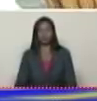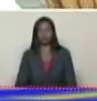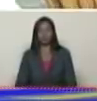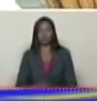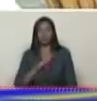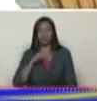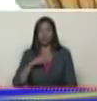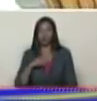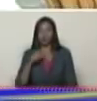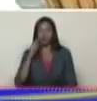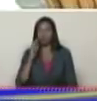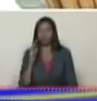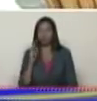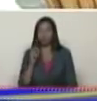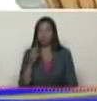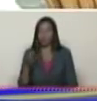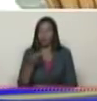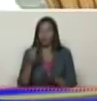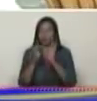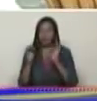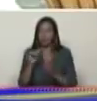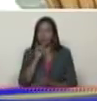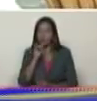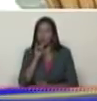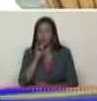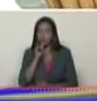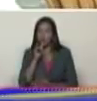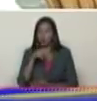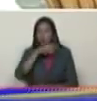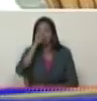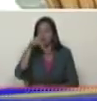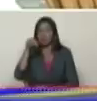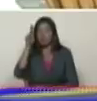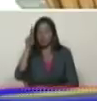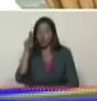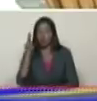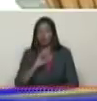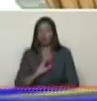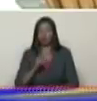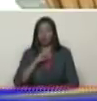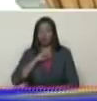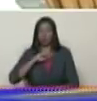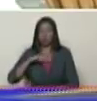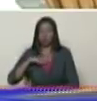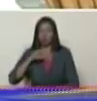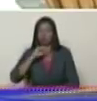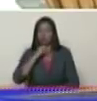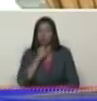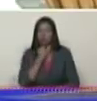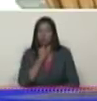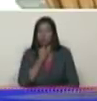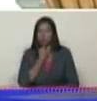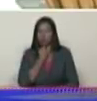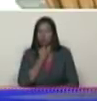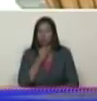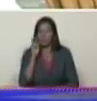Nosotros hemos sido muy prudentes sobre la información de Oslo. Yo veo gente como el cardenal Urosa declarando a